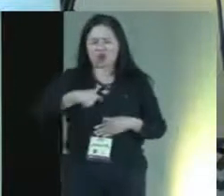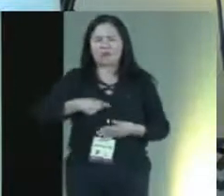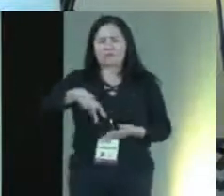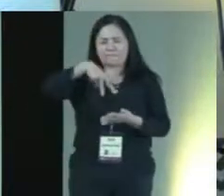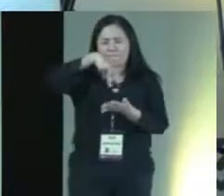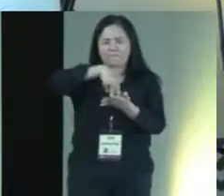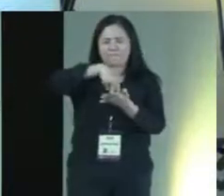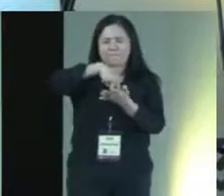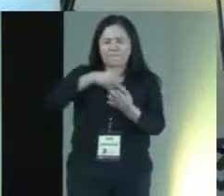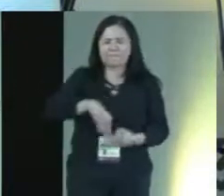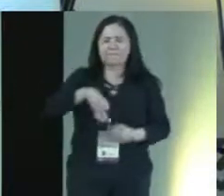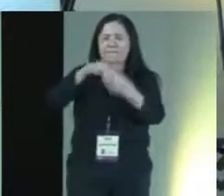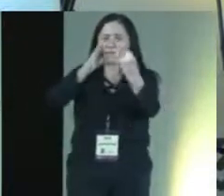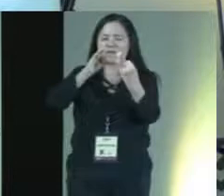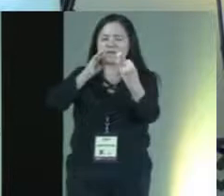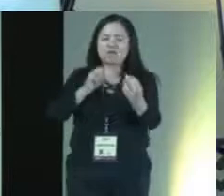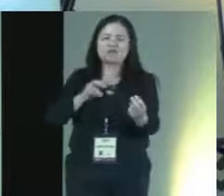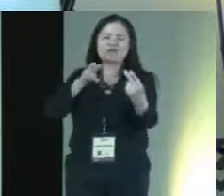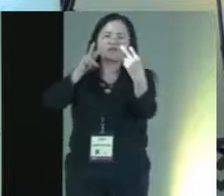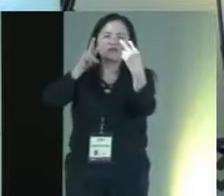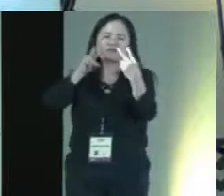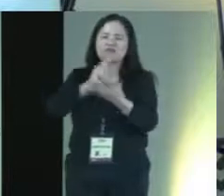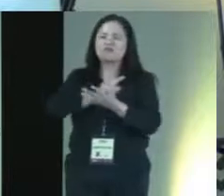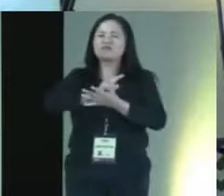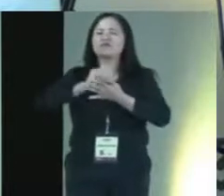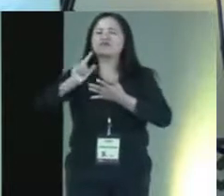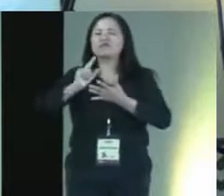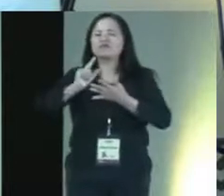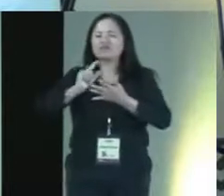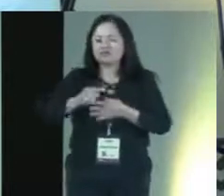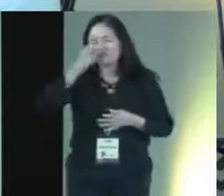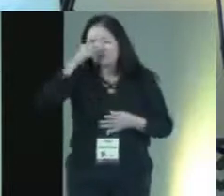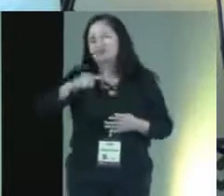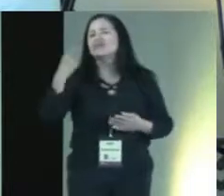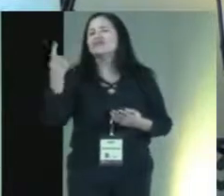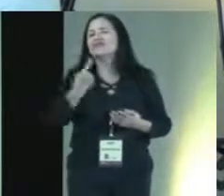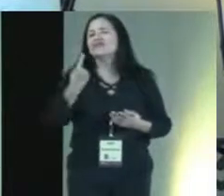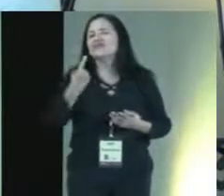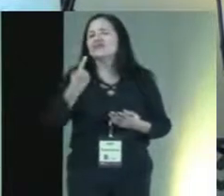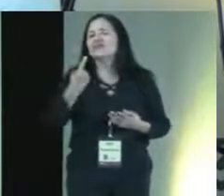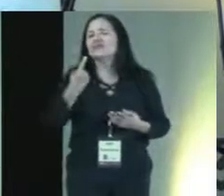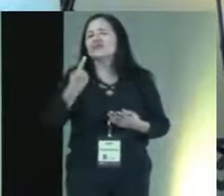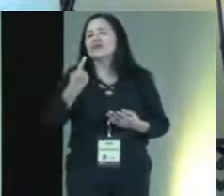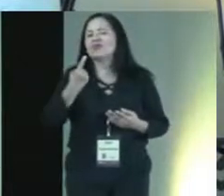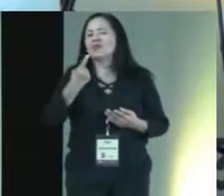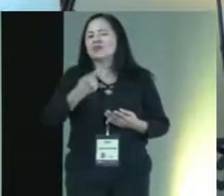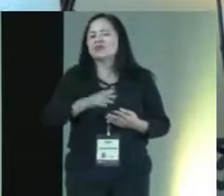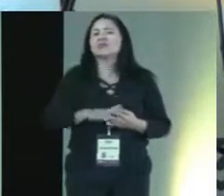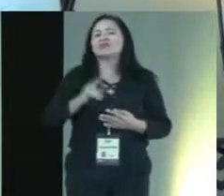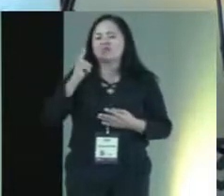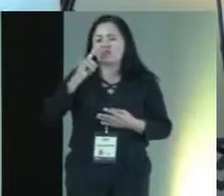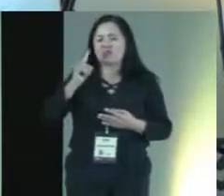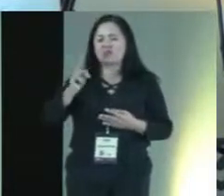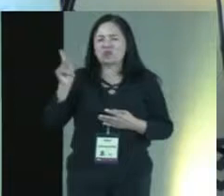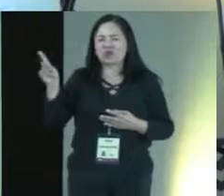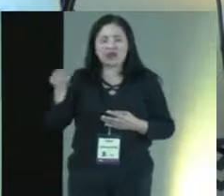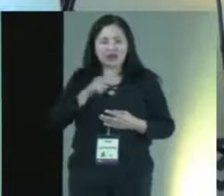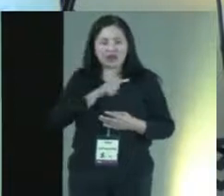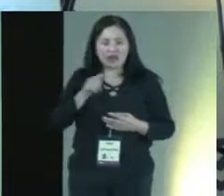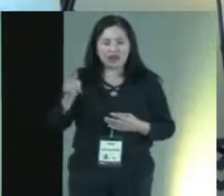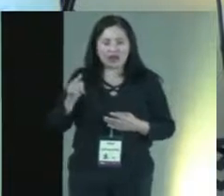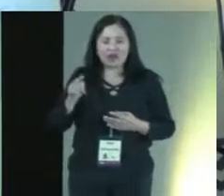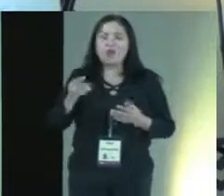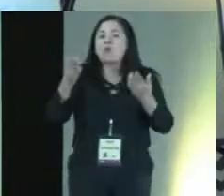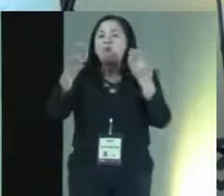cara y la mirada limpia de quien la puede tener para tender ese puente extraordinario que no